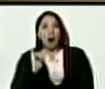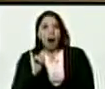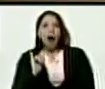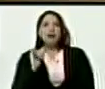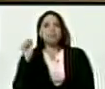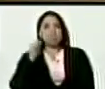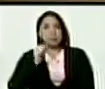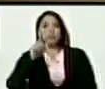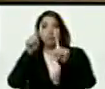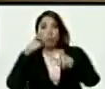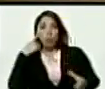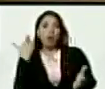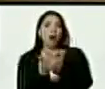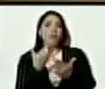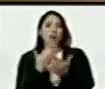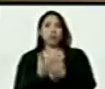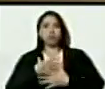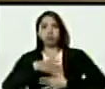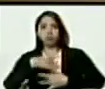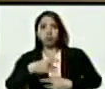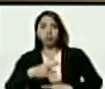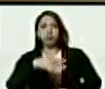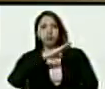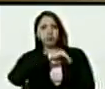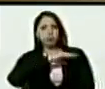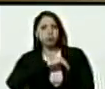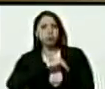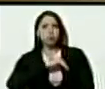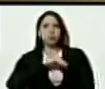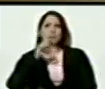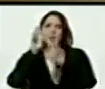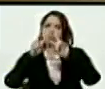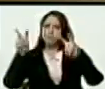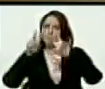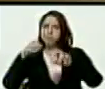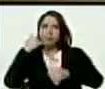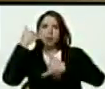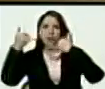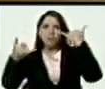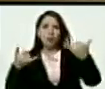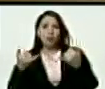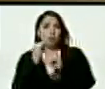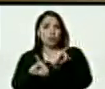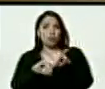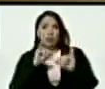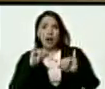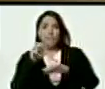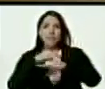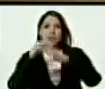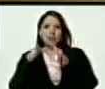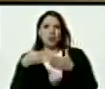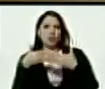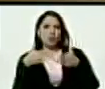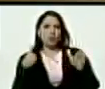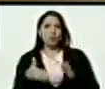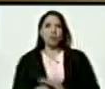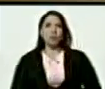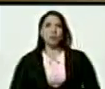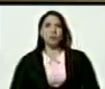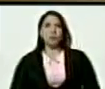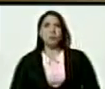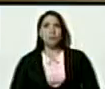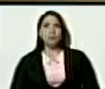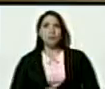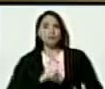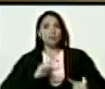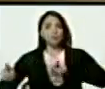criminalístico, el análisis telefónico, y que bueno, que ya el Ministerio Público está